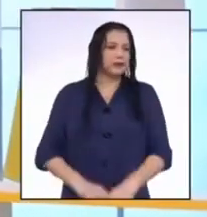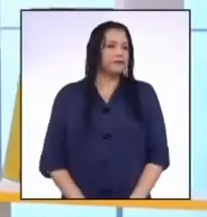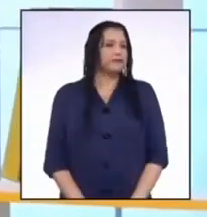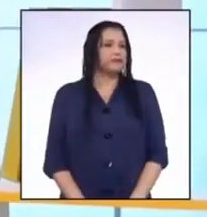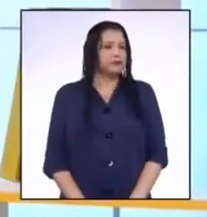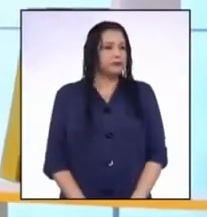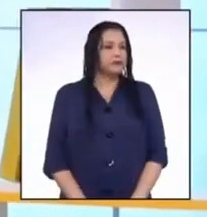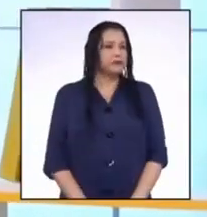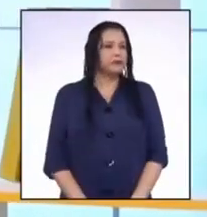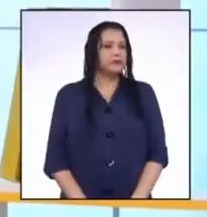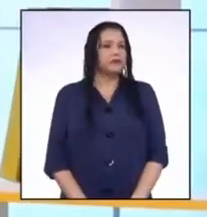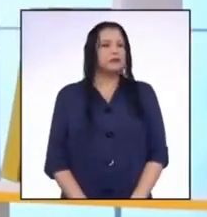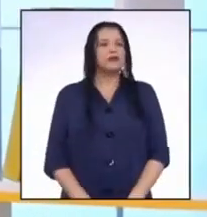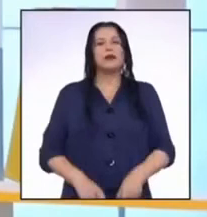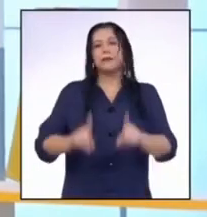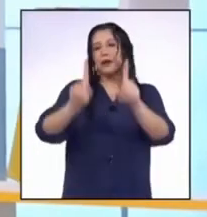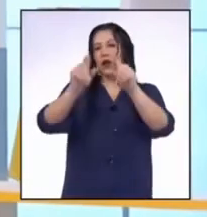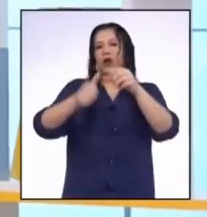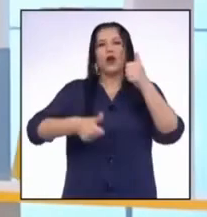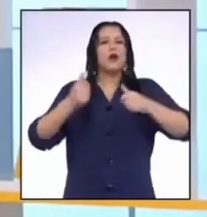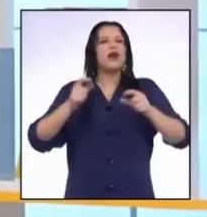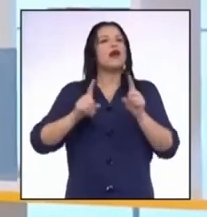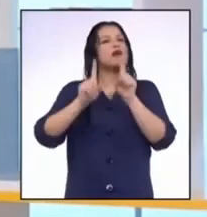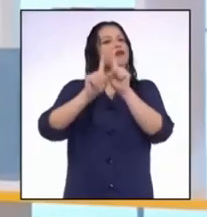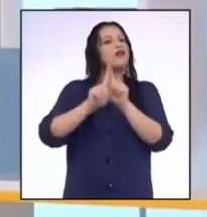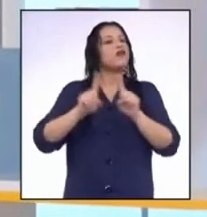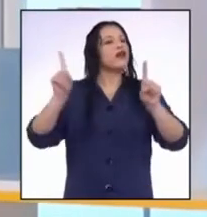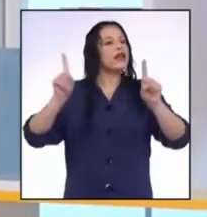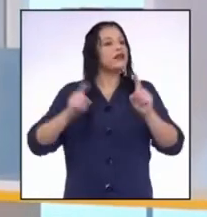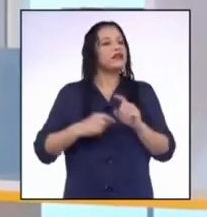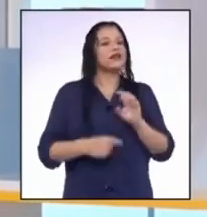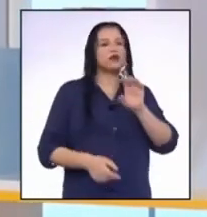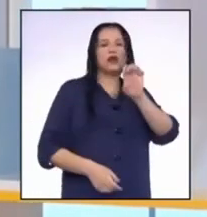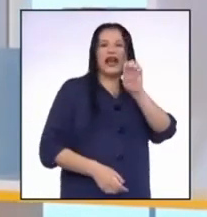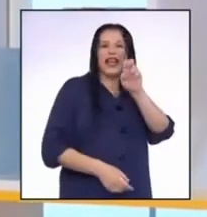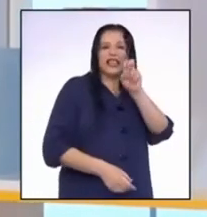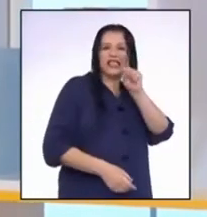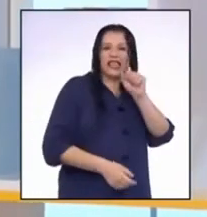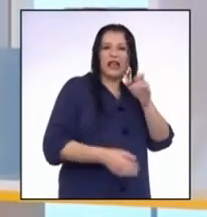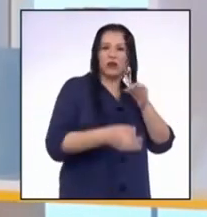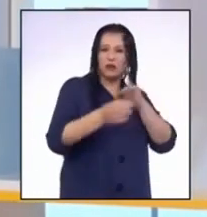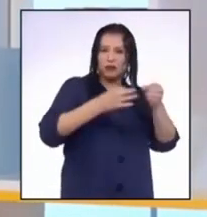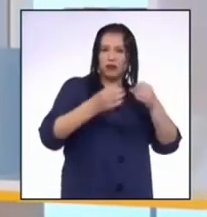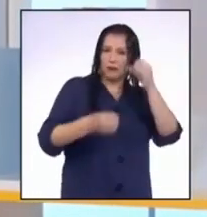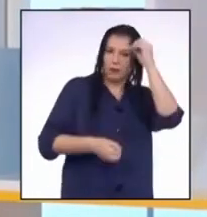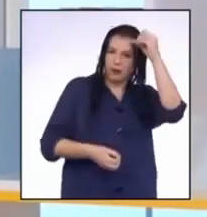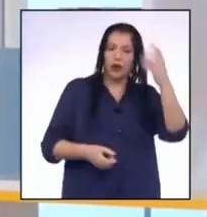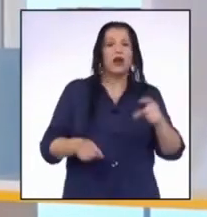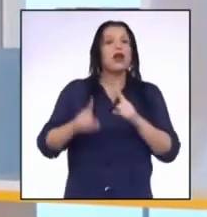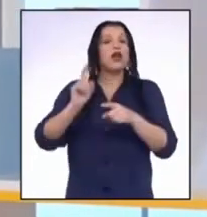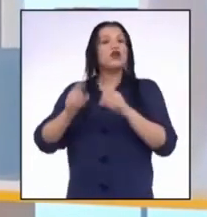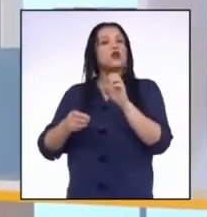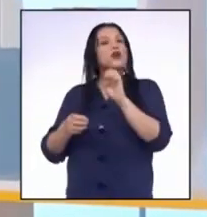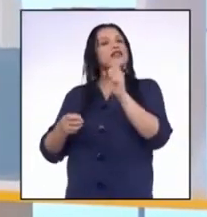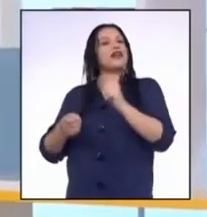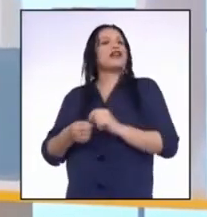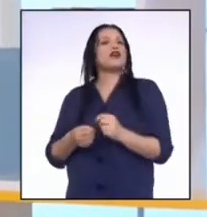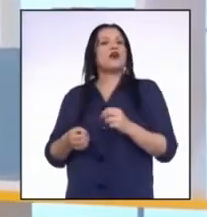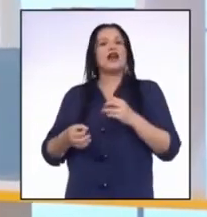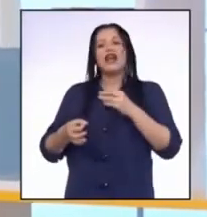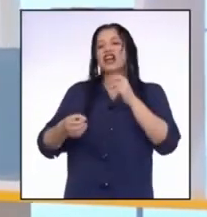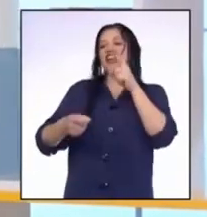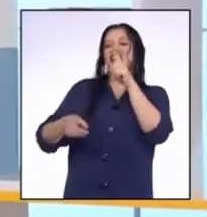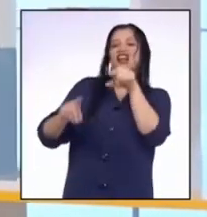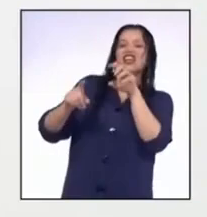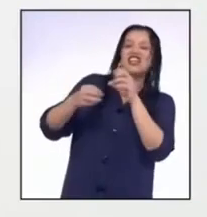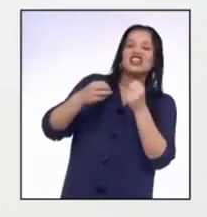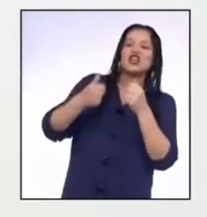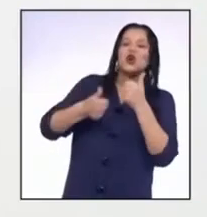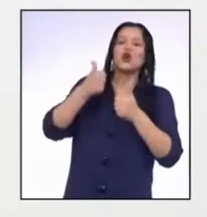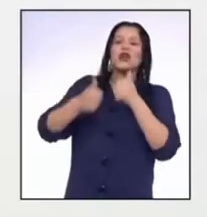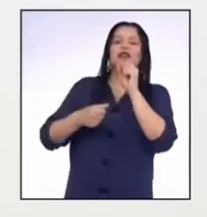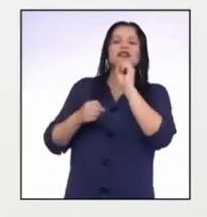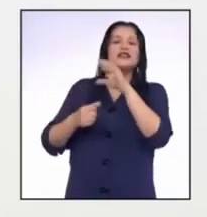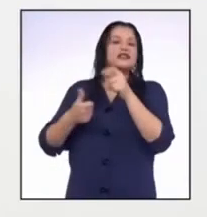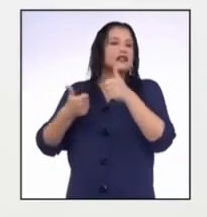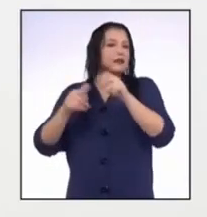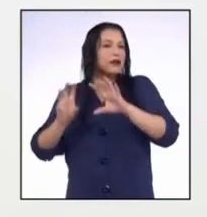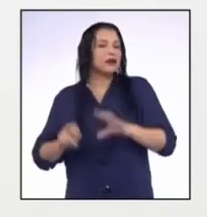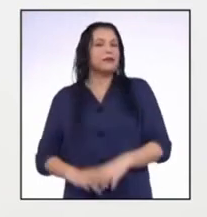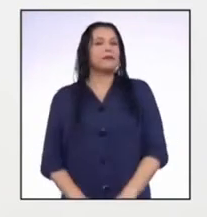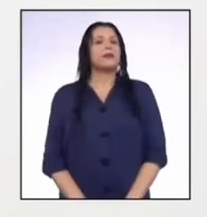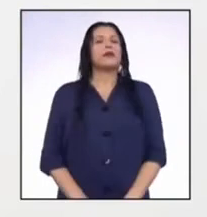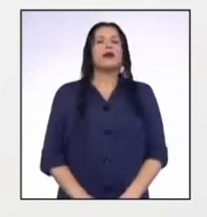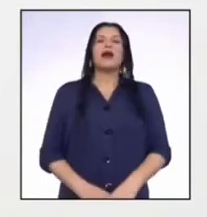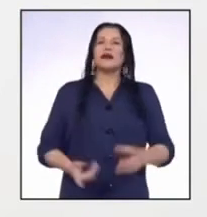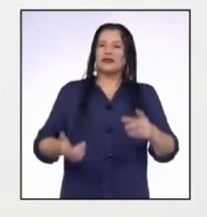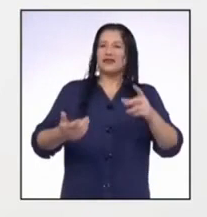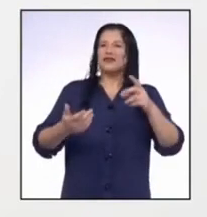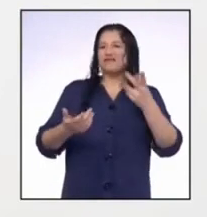Nos dice, ¿cuál es la diferencia entre un ensayo argumentativo, un ensayo crítico y un ensayo expositivo? Es normal que